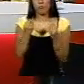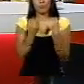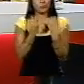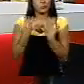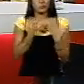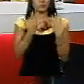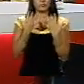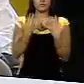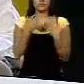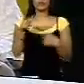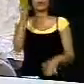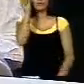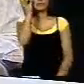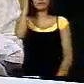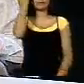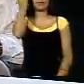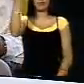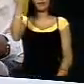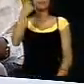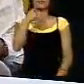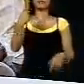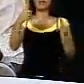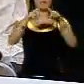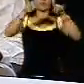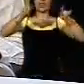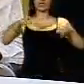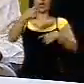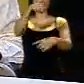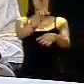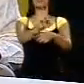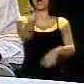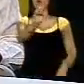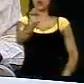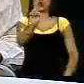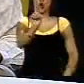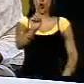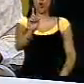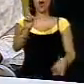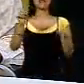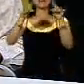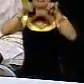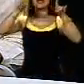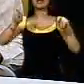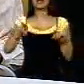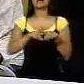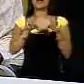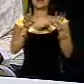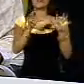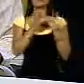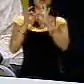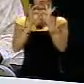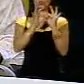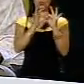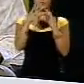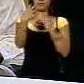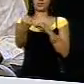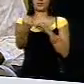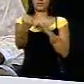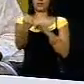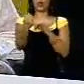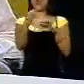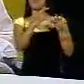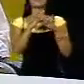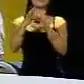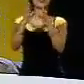1812, con la presencia indígena, inevitablemente adquirió un contenido social, un contenido mucho más conflictivo y se volvió